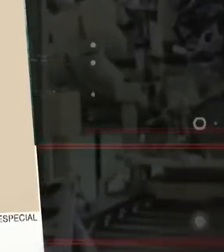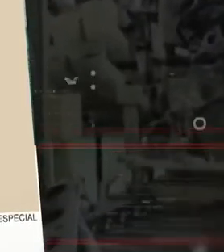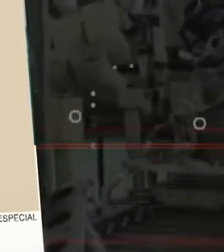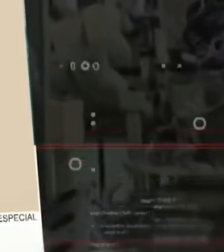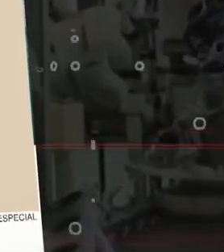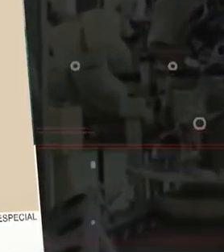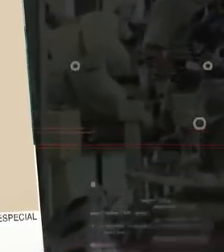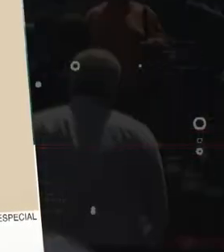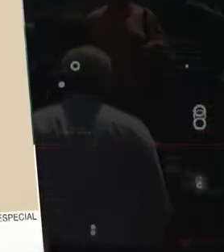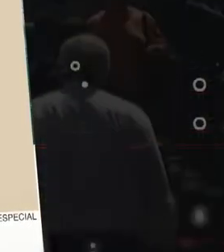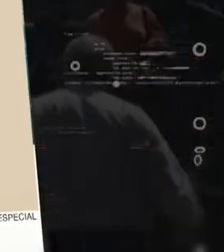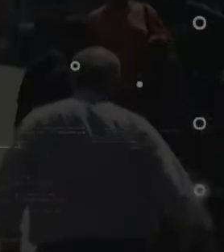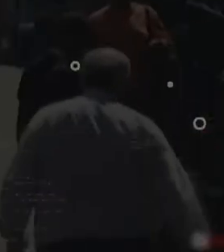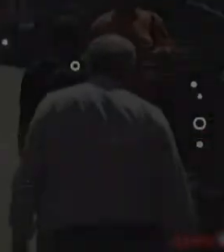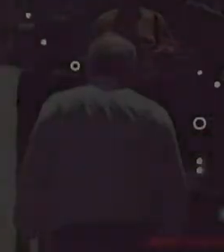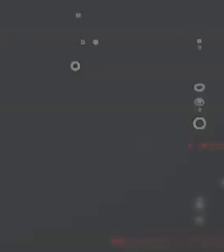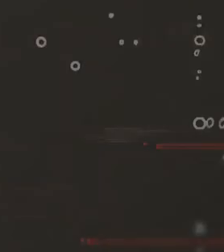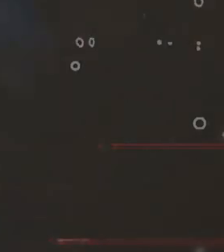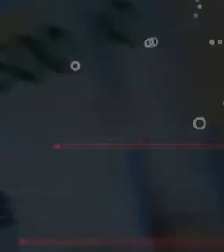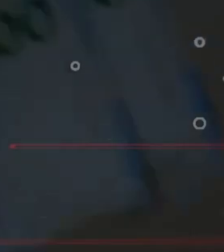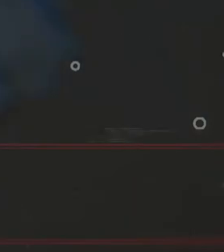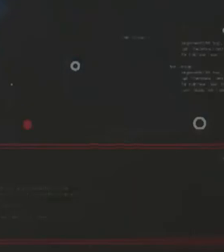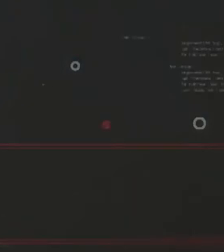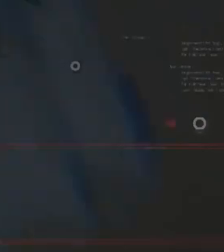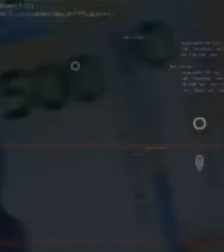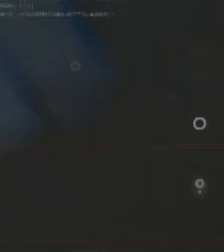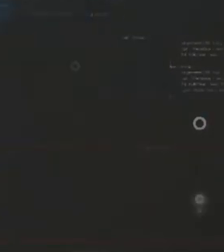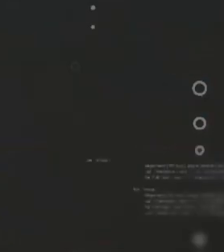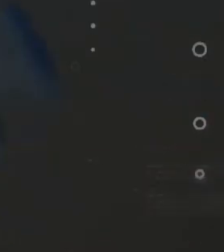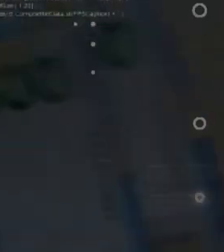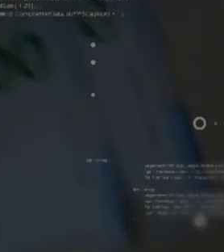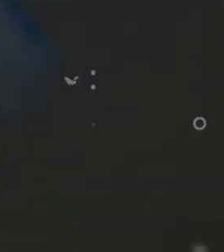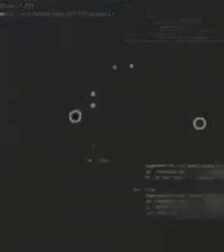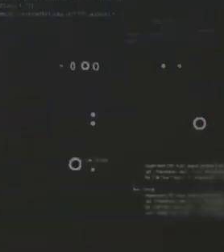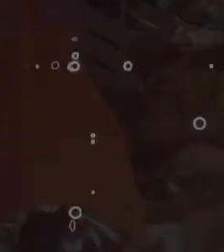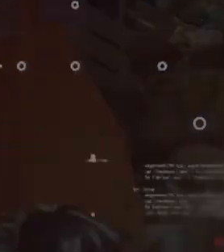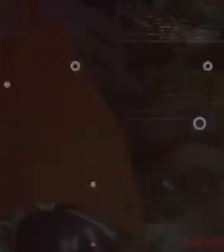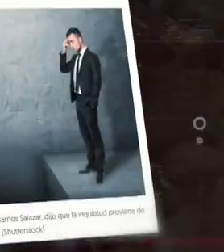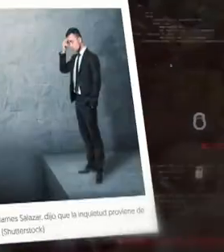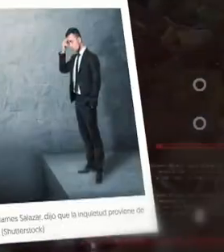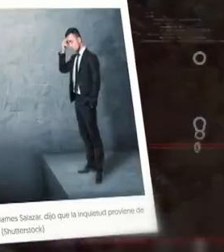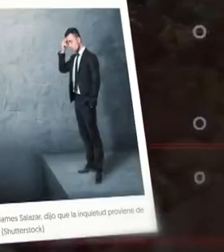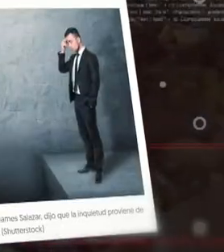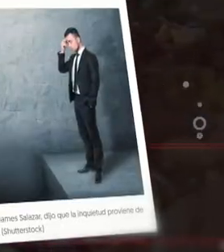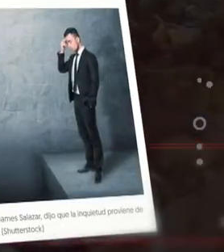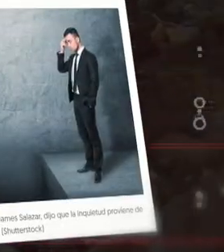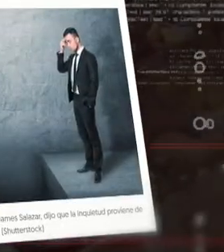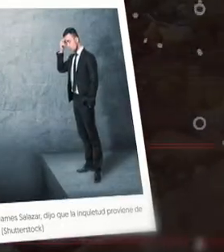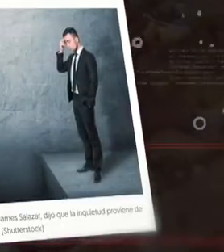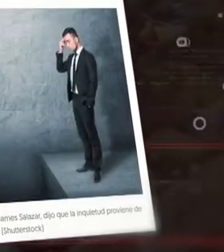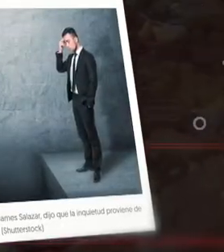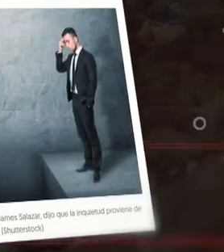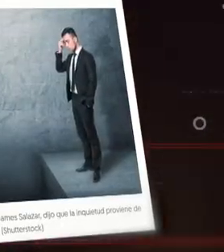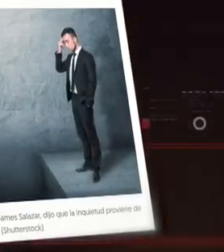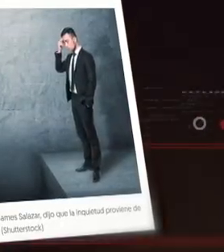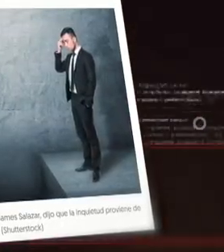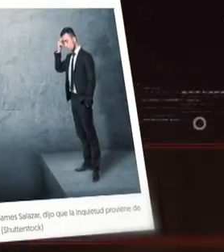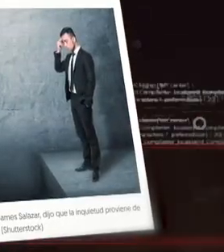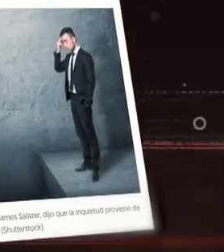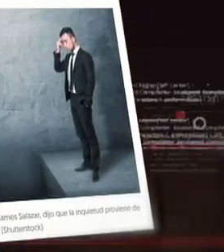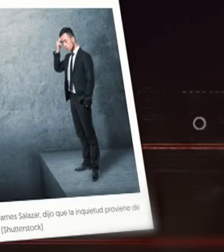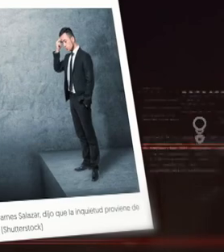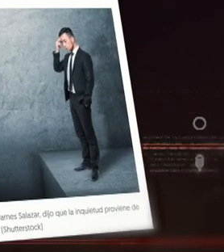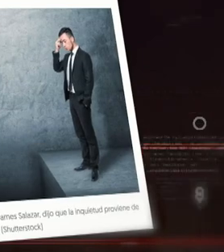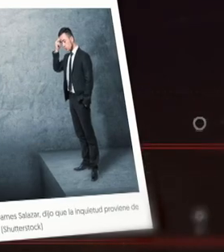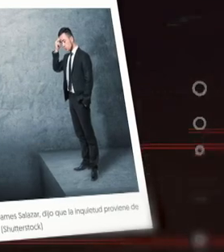unidad. Ante cada movimiento del peso a la baja respecto al dólar, estas voces lanzaban nuevamente sus advertencias sobre trágicas devaluaciones